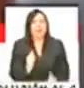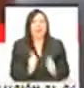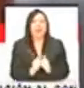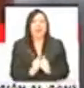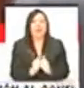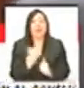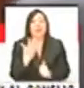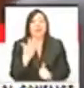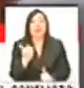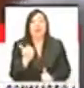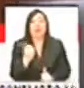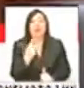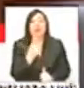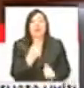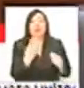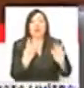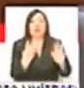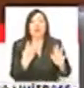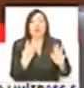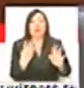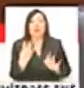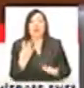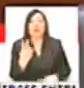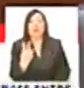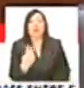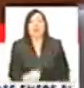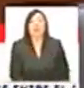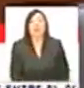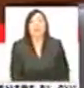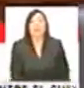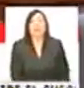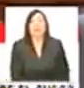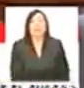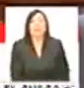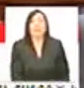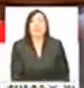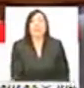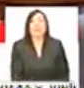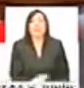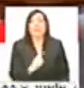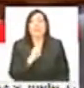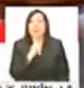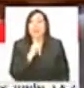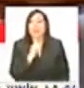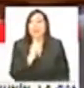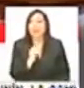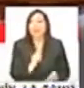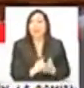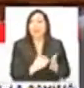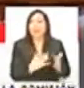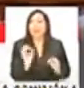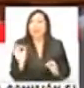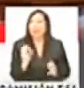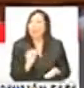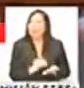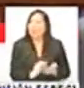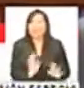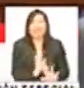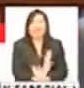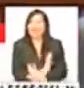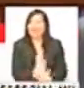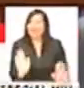relación al 5 de abril de 1992 es un hecho que esperamos que jamás se repita en el